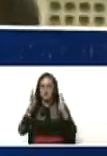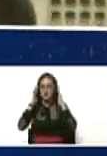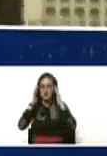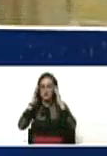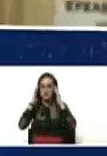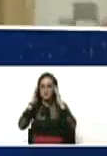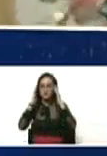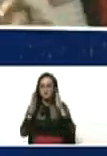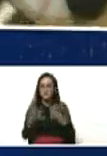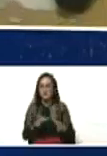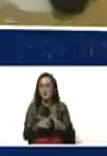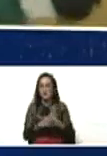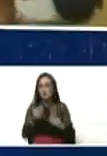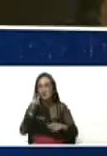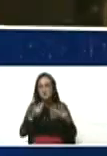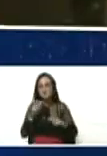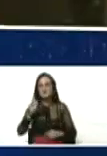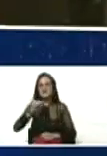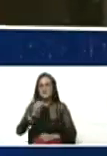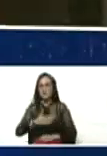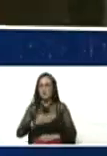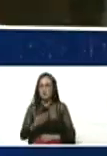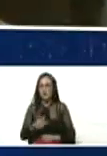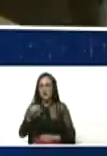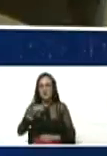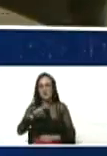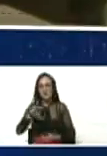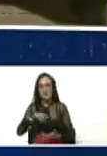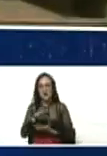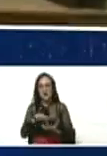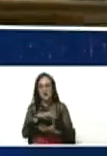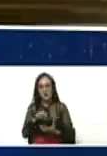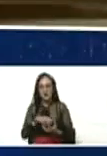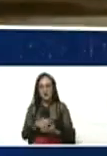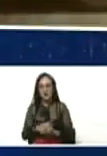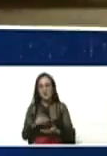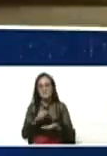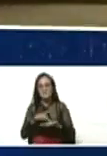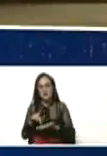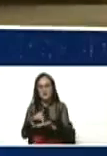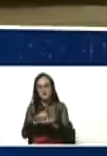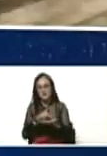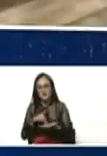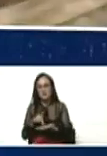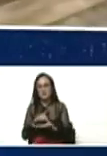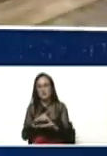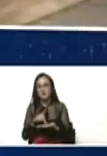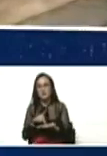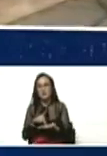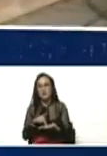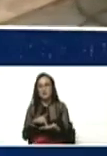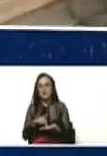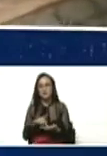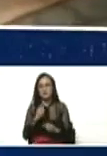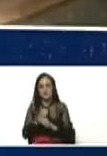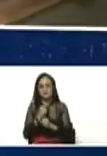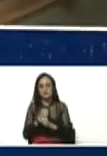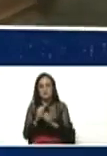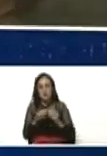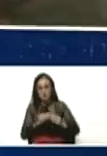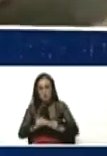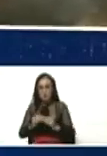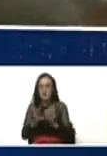Unión Cívico-Militar sí puede. Desde aquí del 23 de enero, participando de esta tremenda obra de